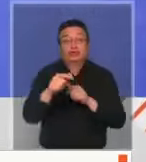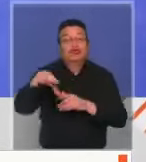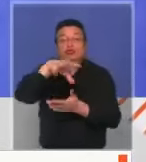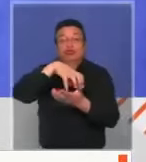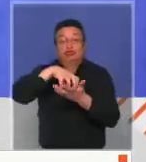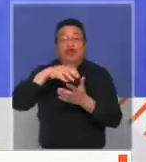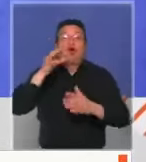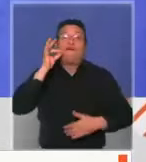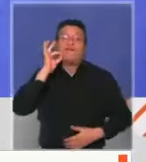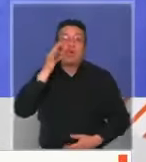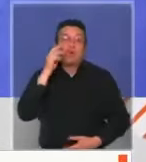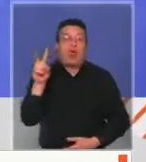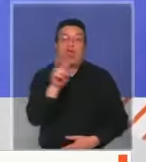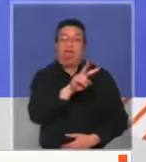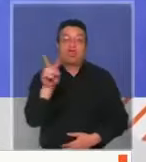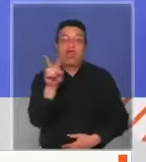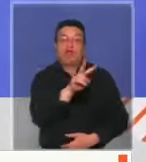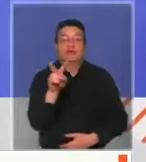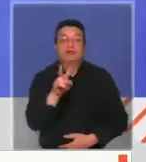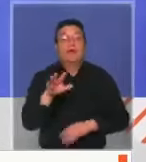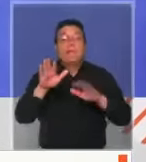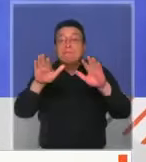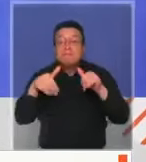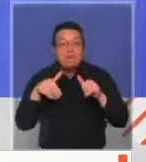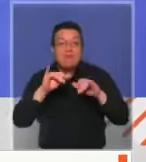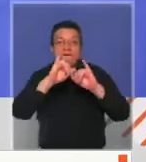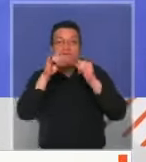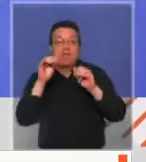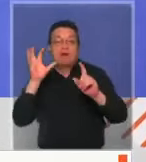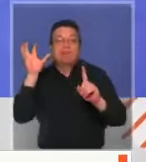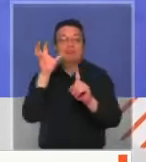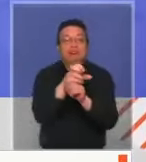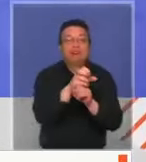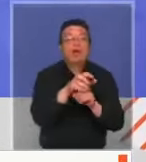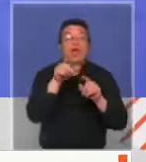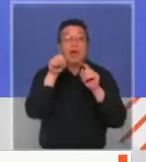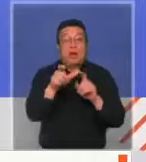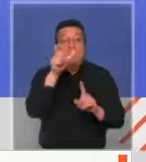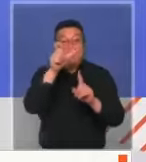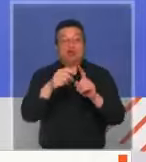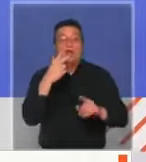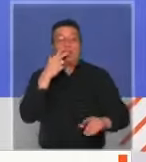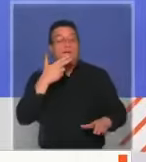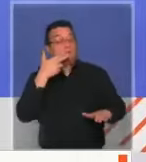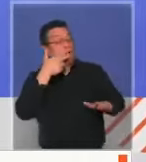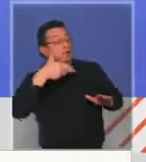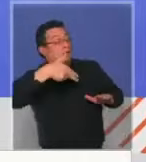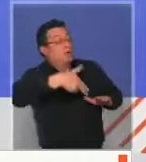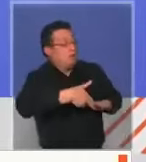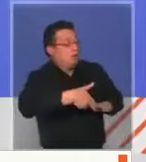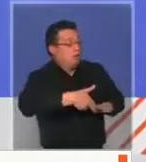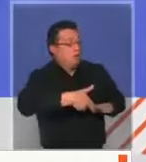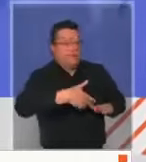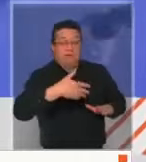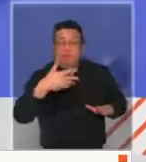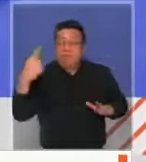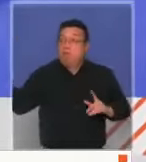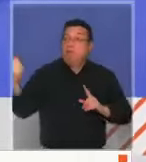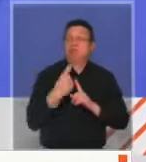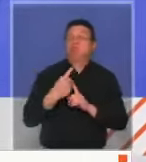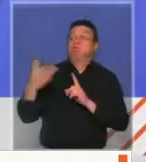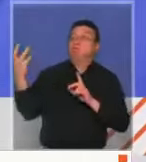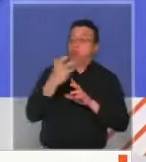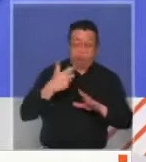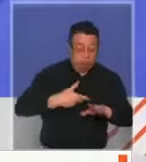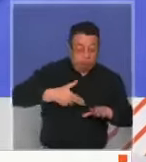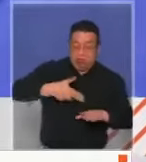Vitacura. Similar forma de actuar. Ahora, eso sí, el cliente cargaba combustible. Rápidamente se baja una banda de